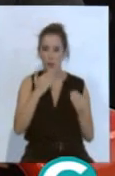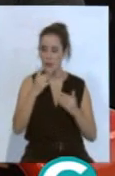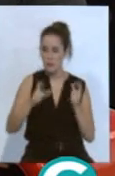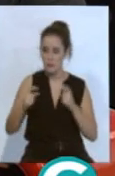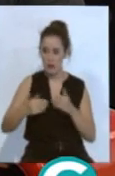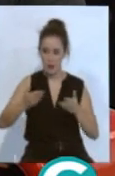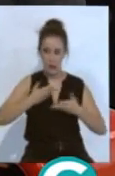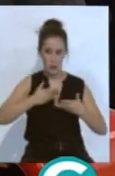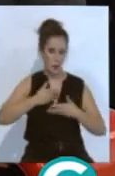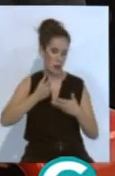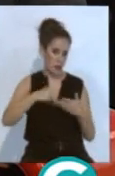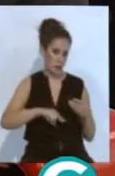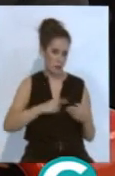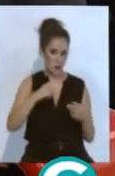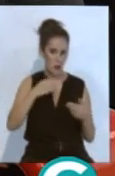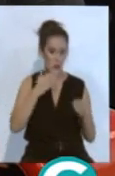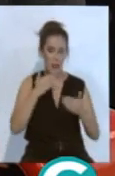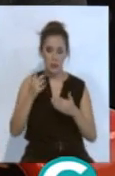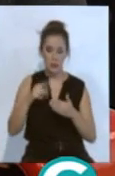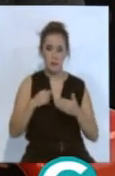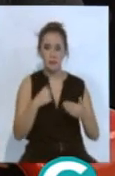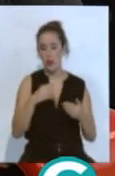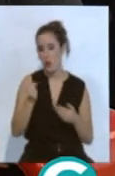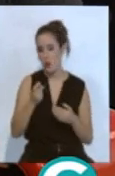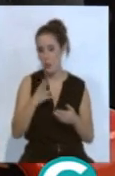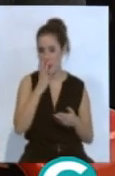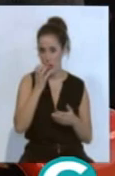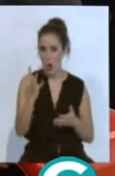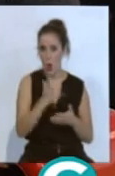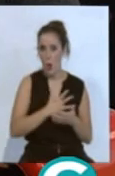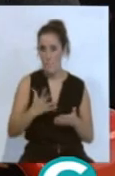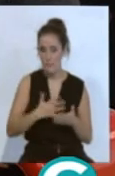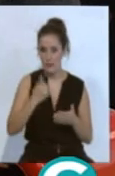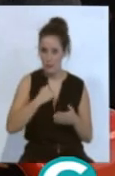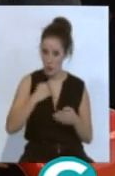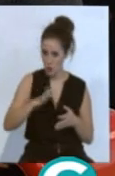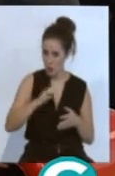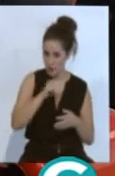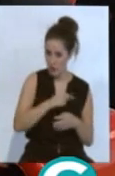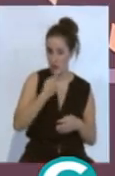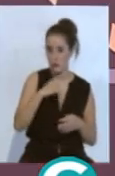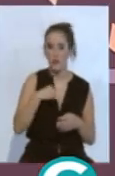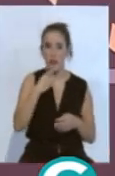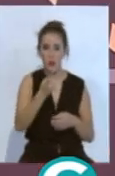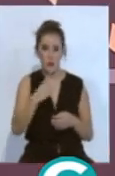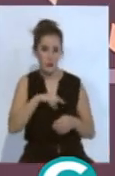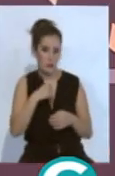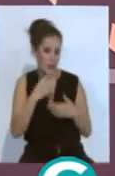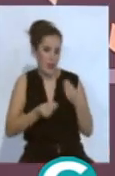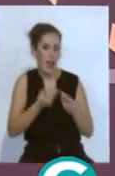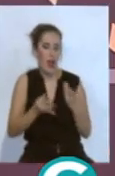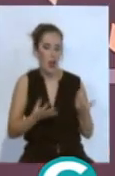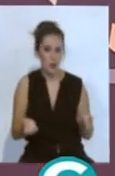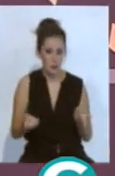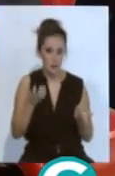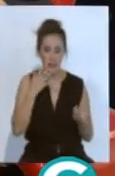volcado con nosotros, ¿sabes? Igual que lo agradezco por el nombre de mi comparsa, lo digo aquí, de que yo allí estoy. Y es que como lo digo yo, digo, ¿qué hago? Si lo